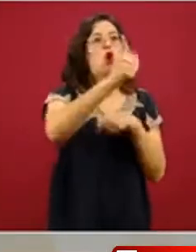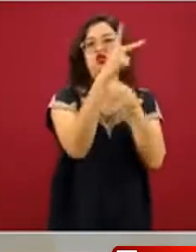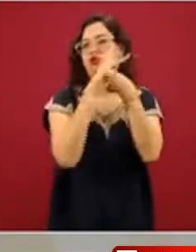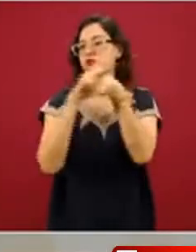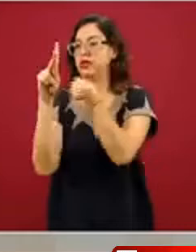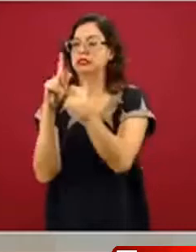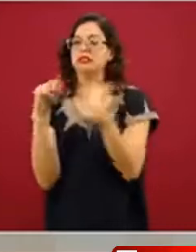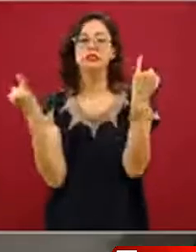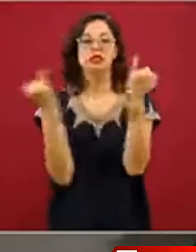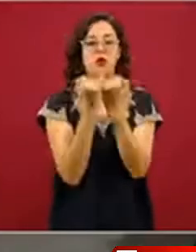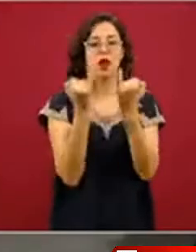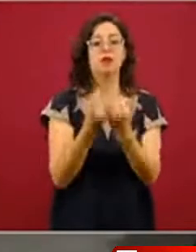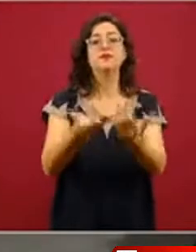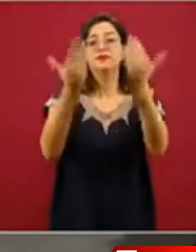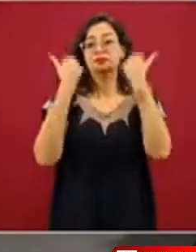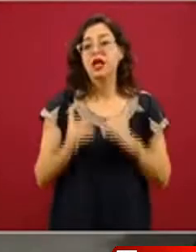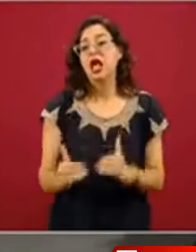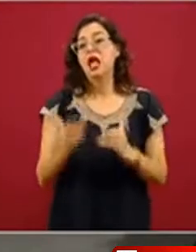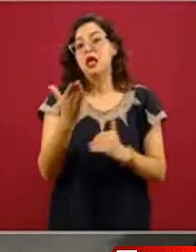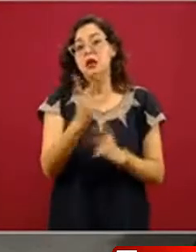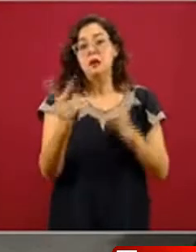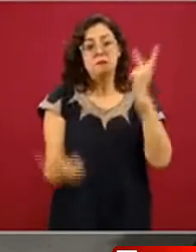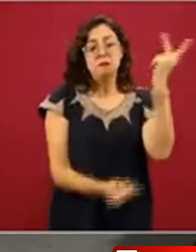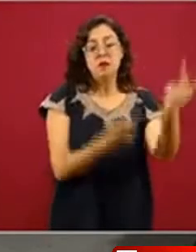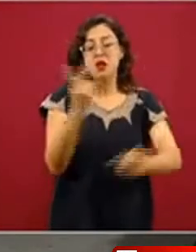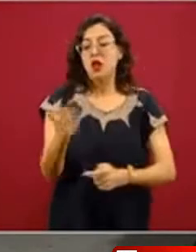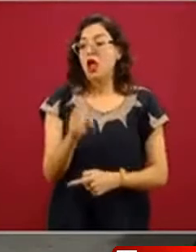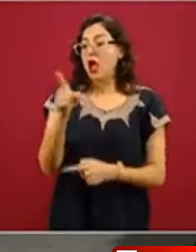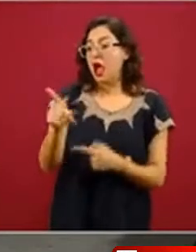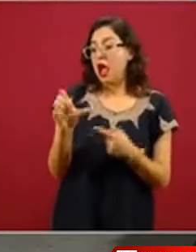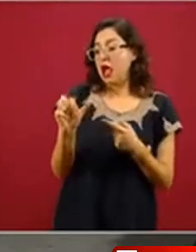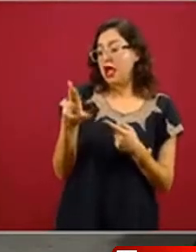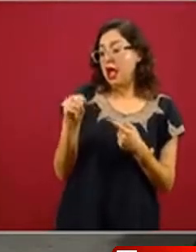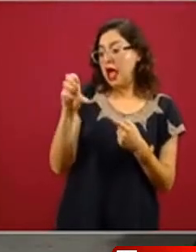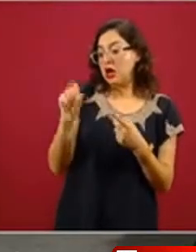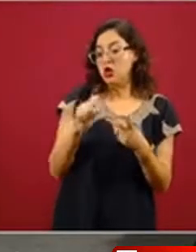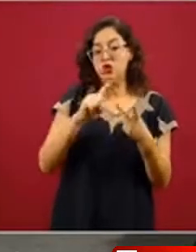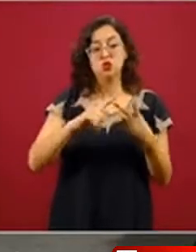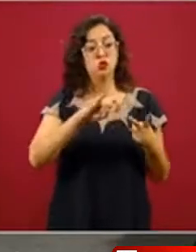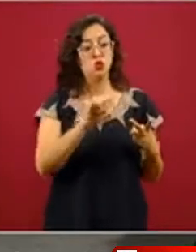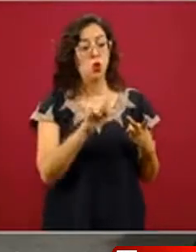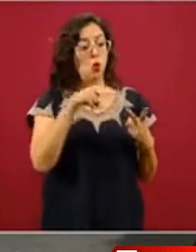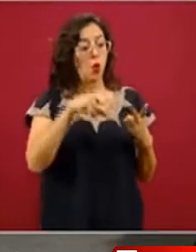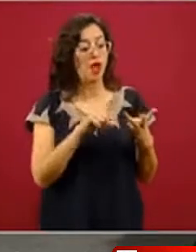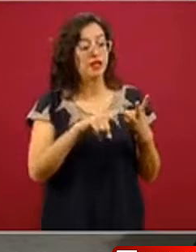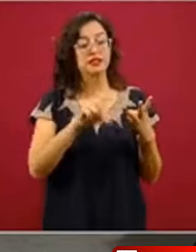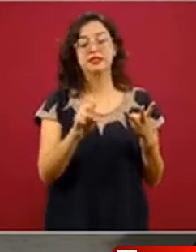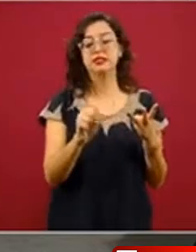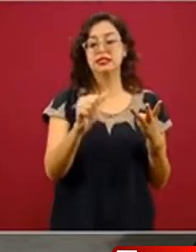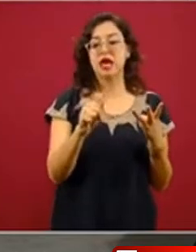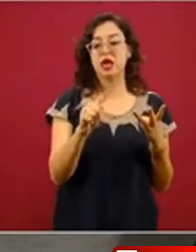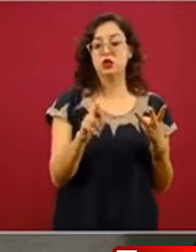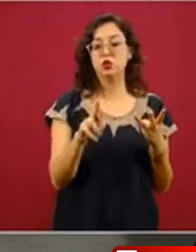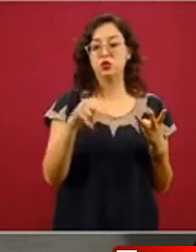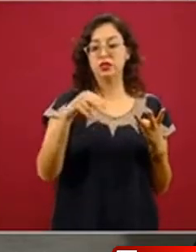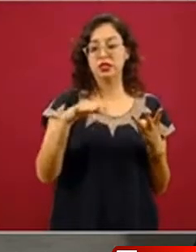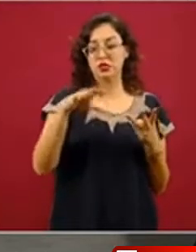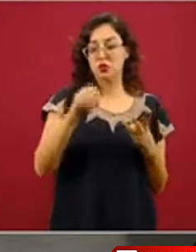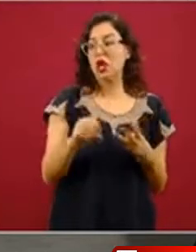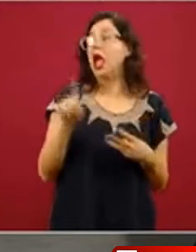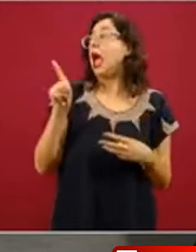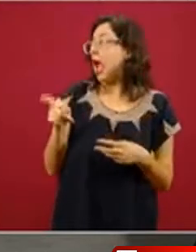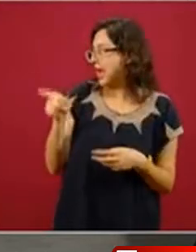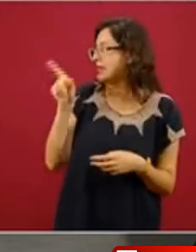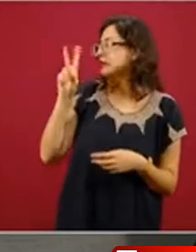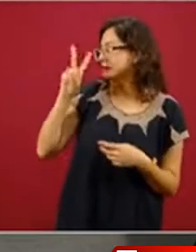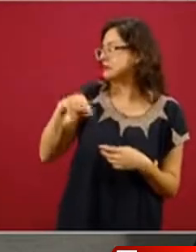que estaba pendiente, luego nos vamos por acá con Juan, Saturnino, entre otros. El lineamiento, ahorita lo comentamos.